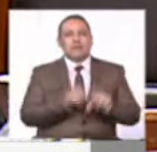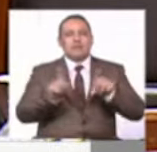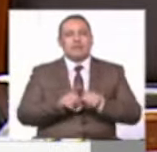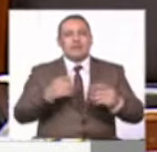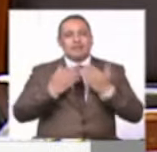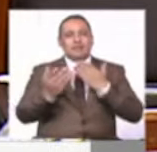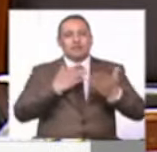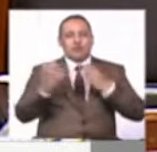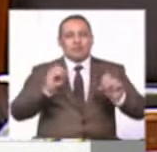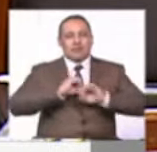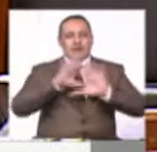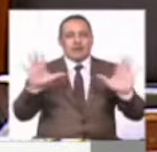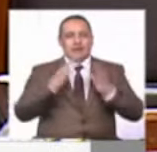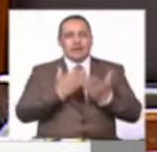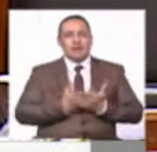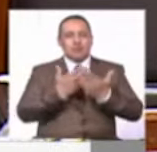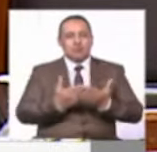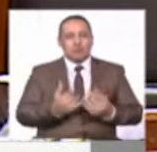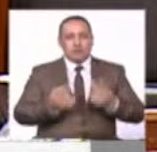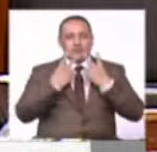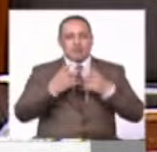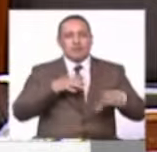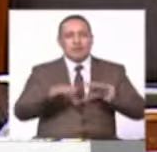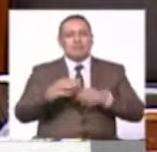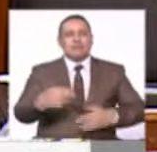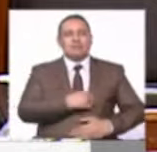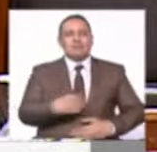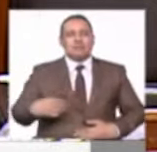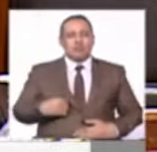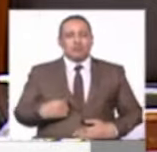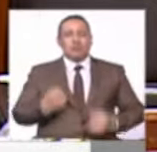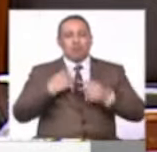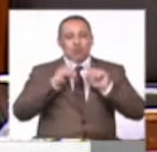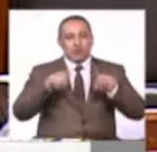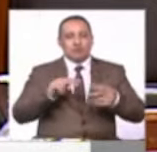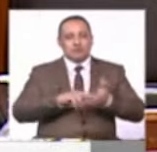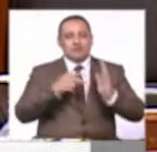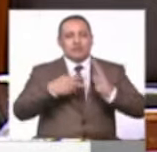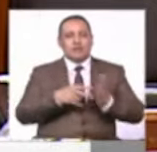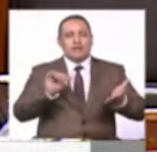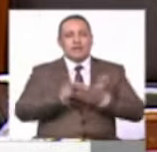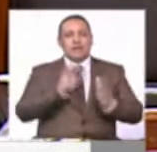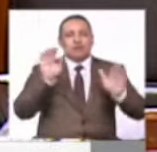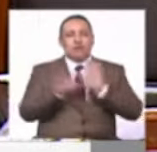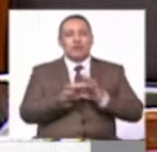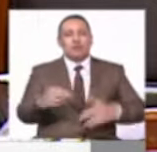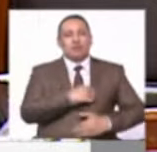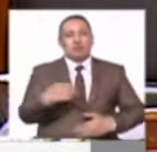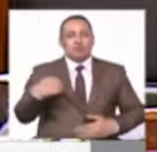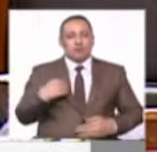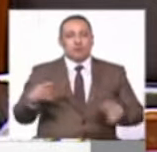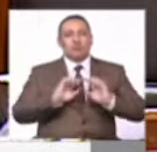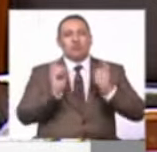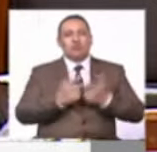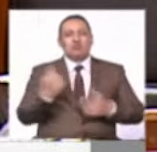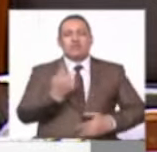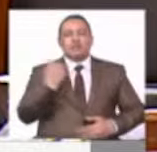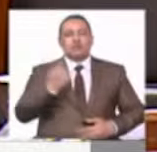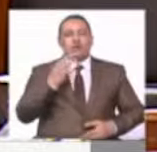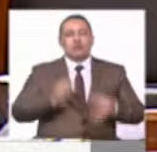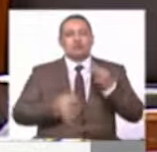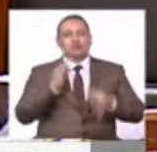manera expresa establece para ser miembro lo cual implicaría que si un miembro de la junta Nacional de